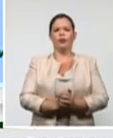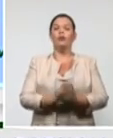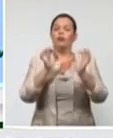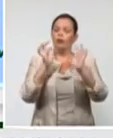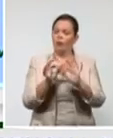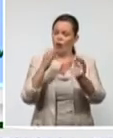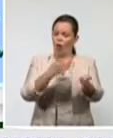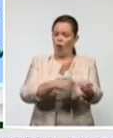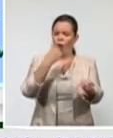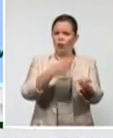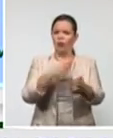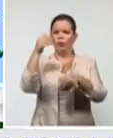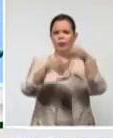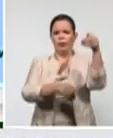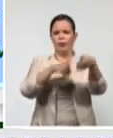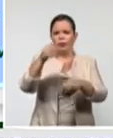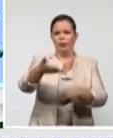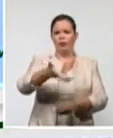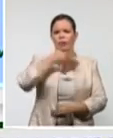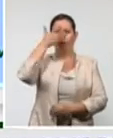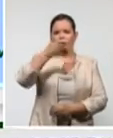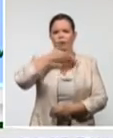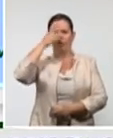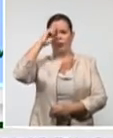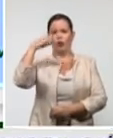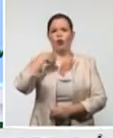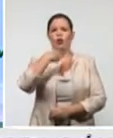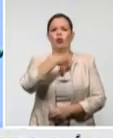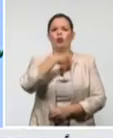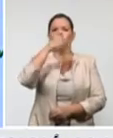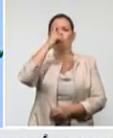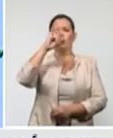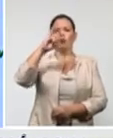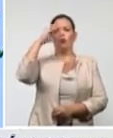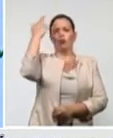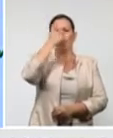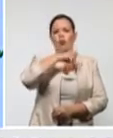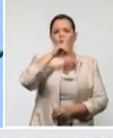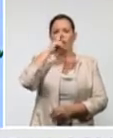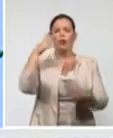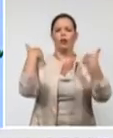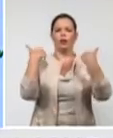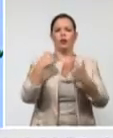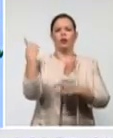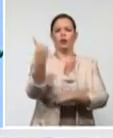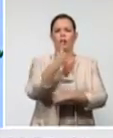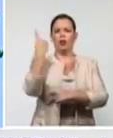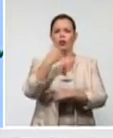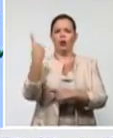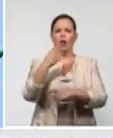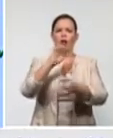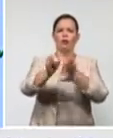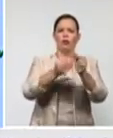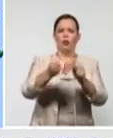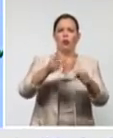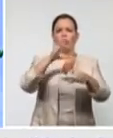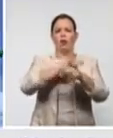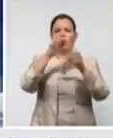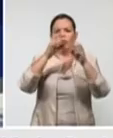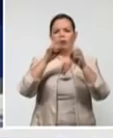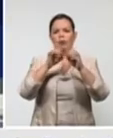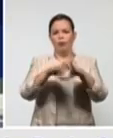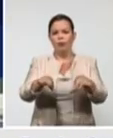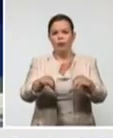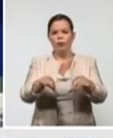el doctor Francisco Durán García, director nacional de epidemiología del MINSAP. Doctor, buenos días. Buenos